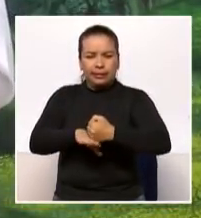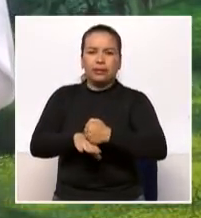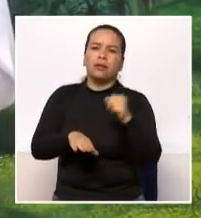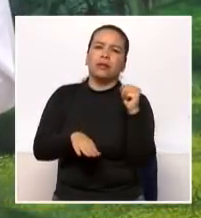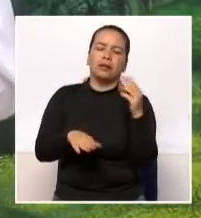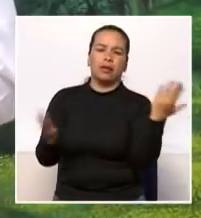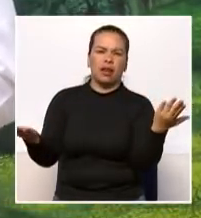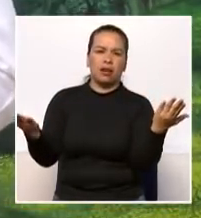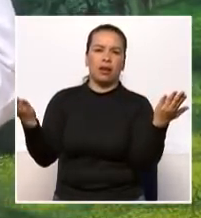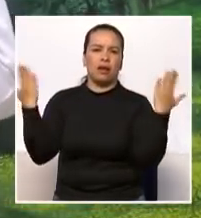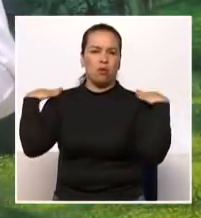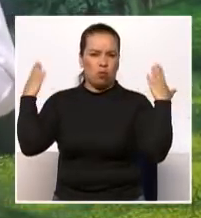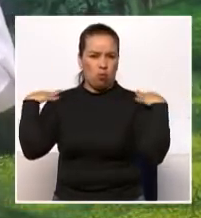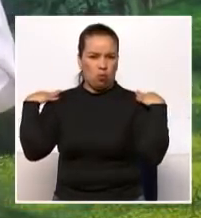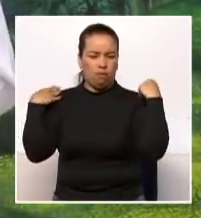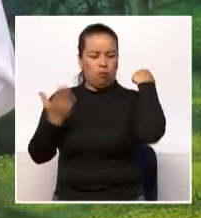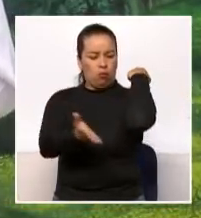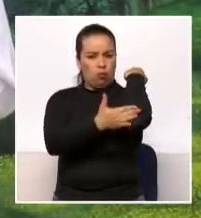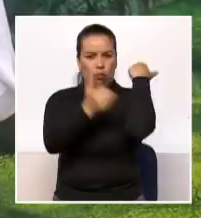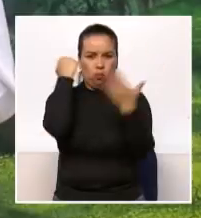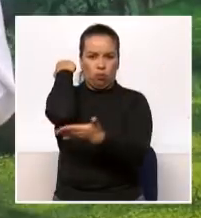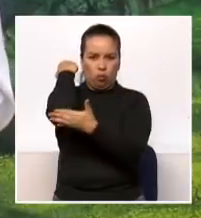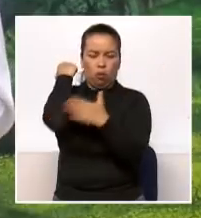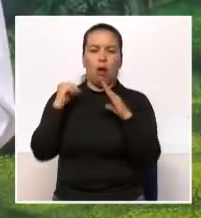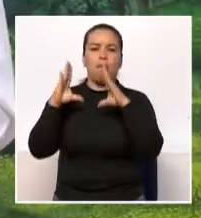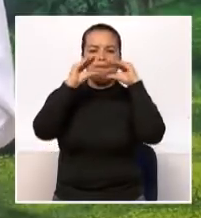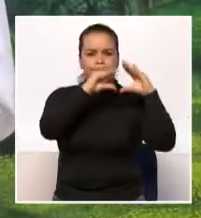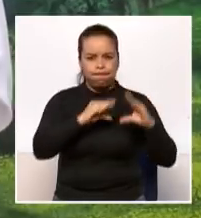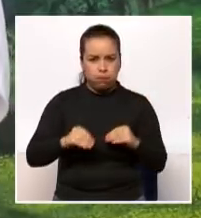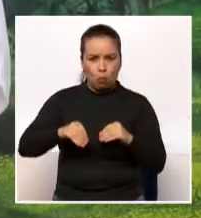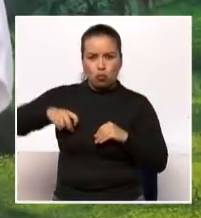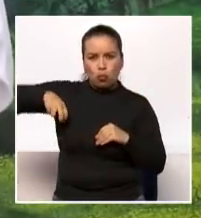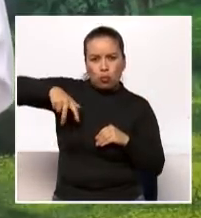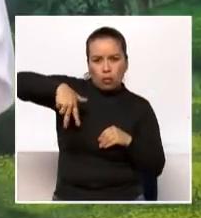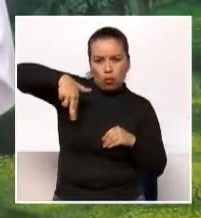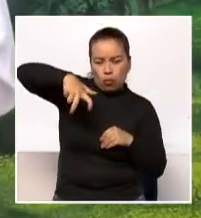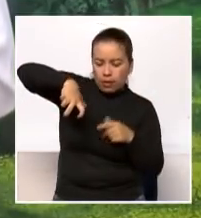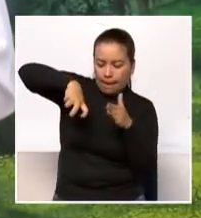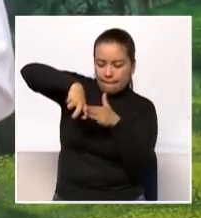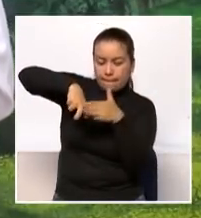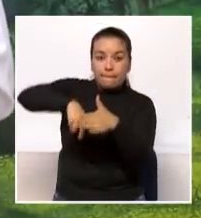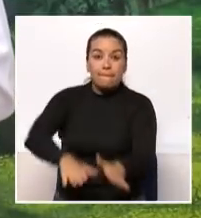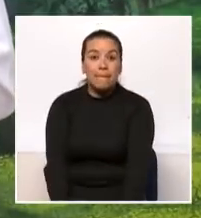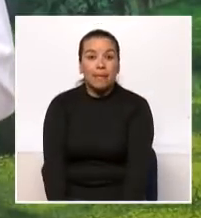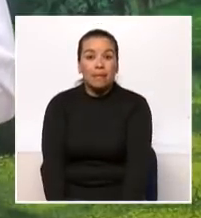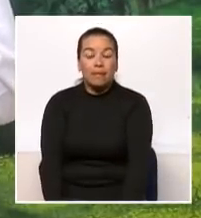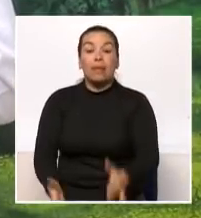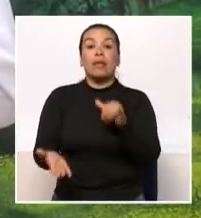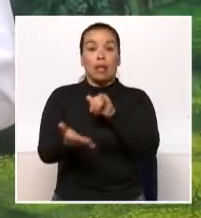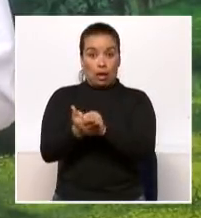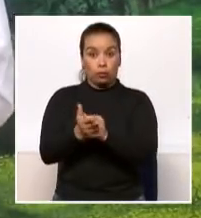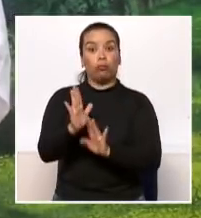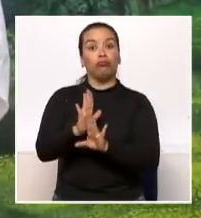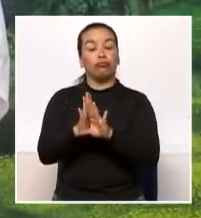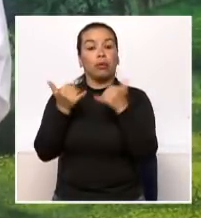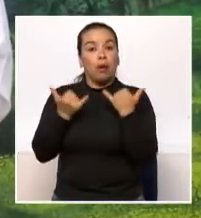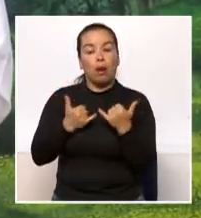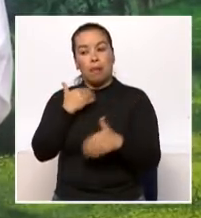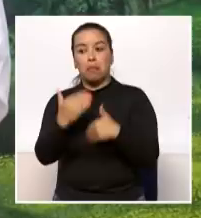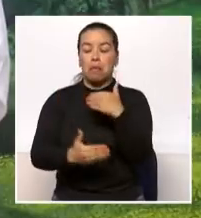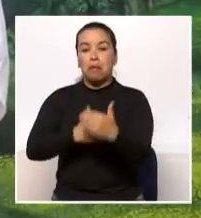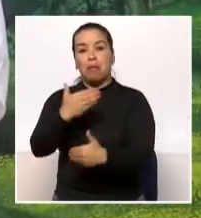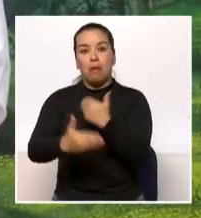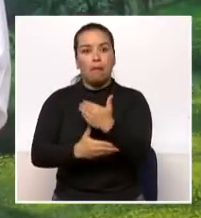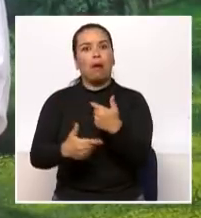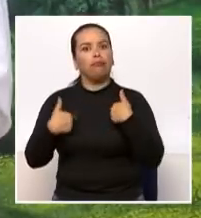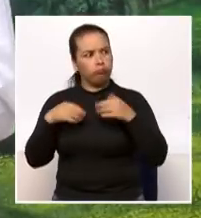ecografía del codo, de los músculos, la ecografía de las rodillas, ¿cierto? Que es lo que se ha desarrollado y ha tenido una